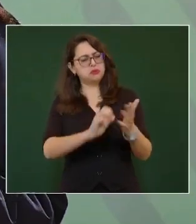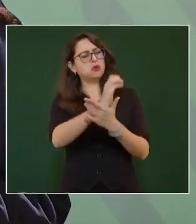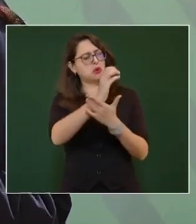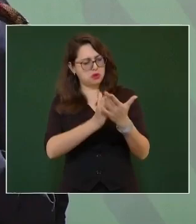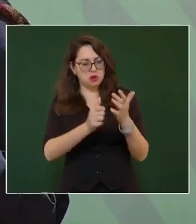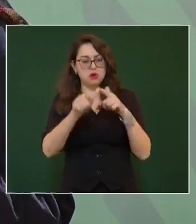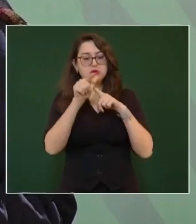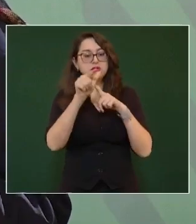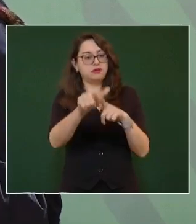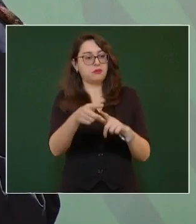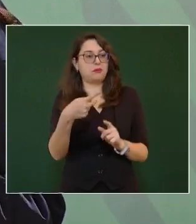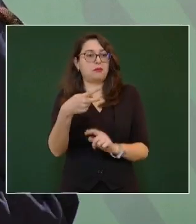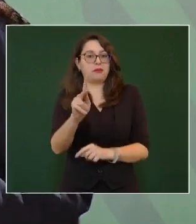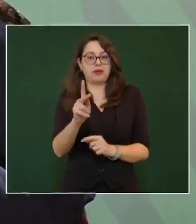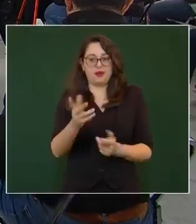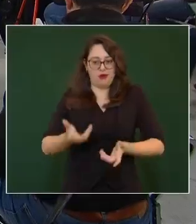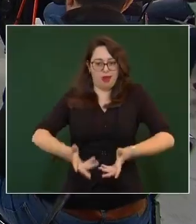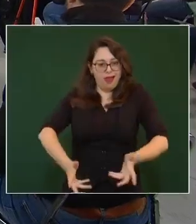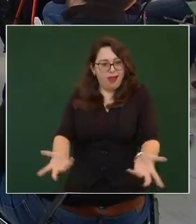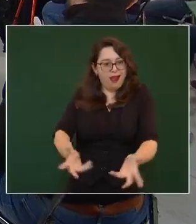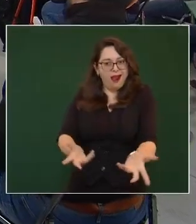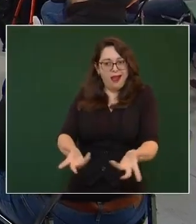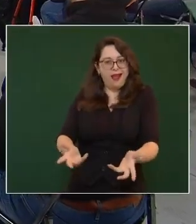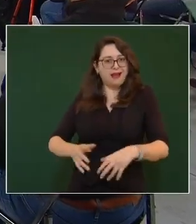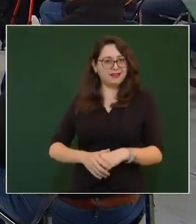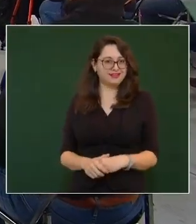las carreteras se mantengan en buen estado,